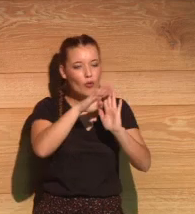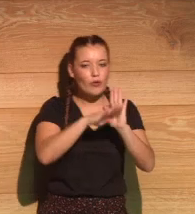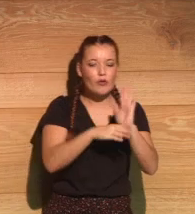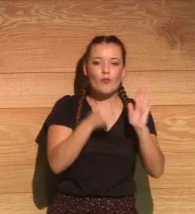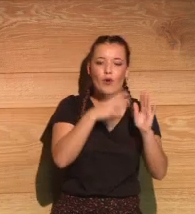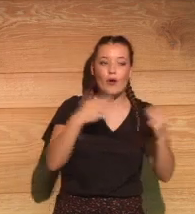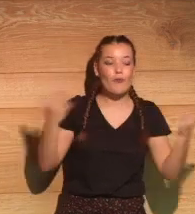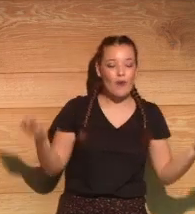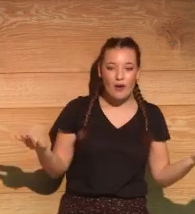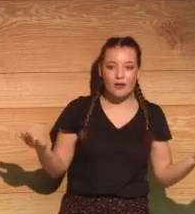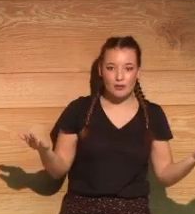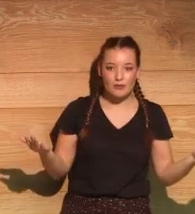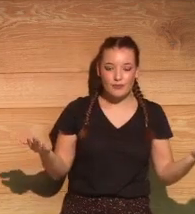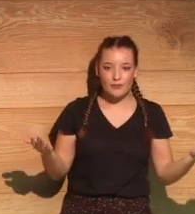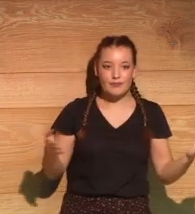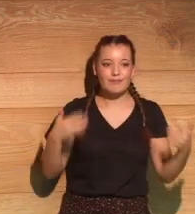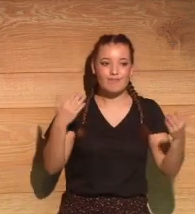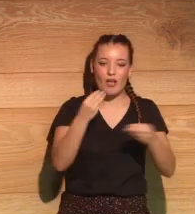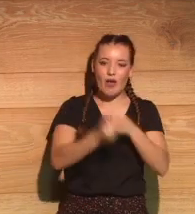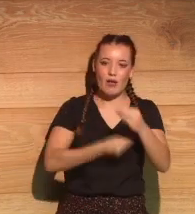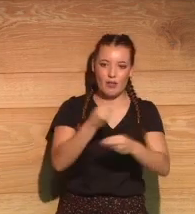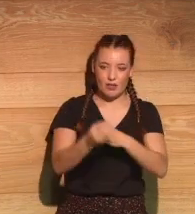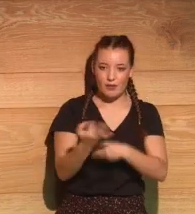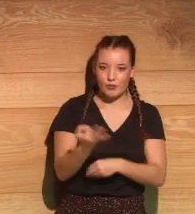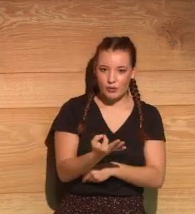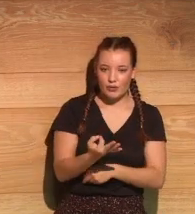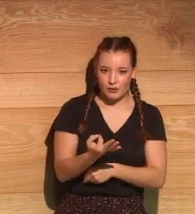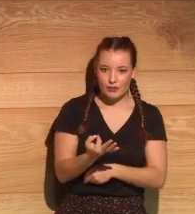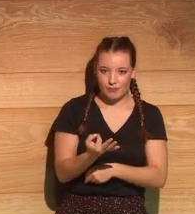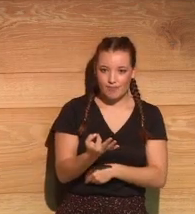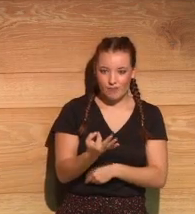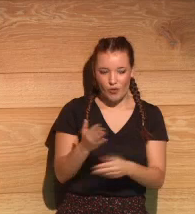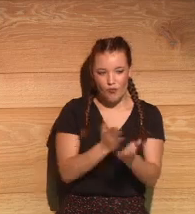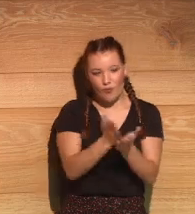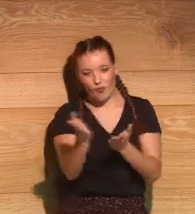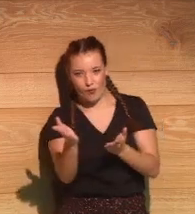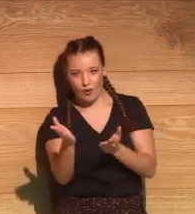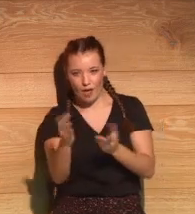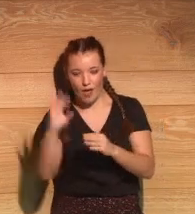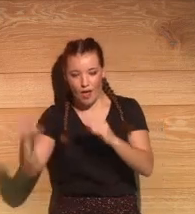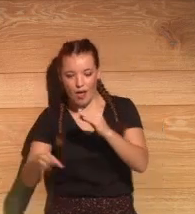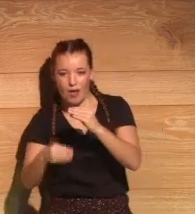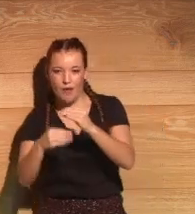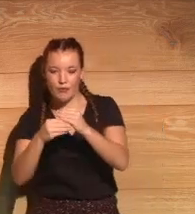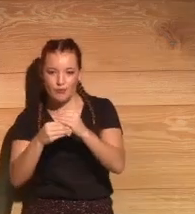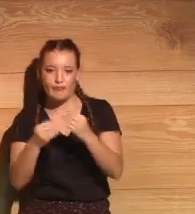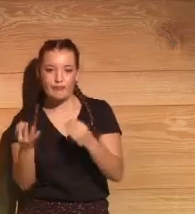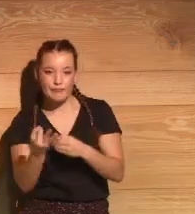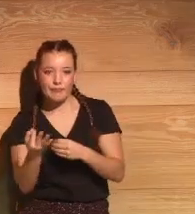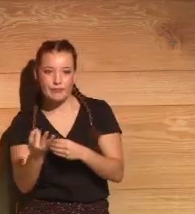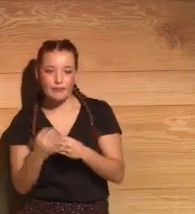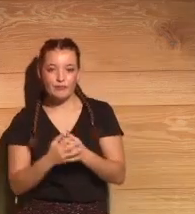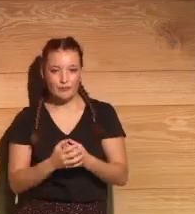entonces, ¿qué hacemos? ¿No? O sea, ¿cuál es el otro lado que podemos aportar? ¿No? Porque de acuerdo,